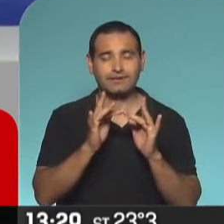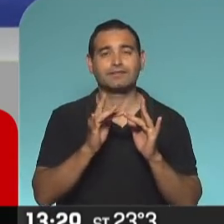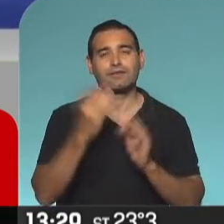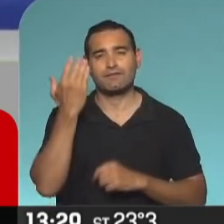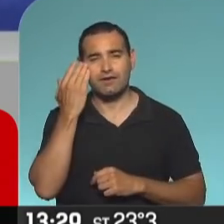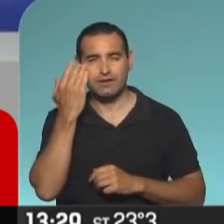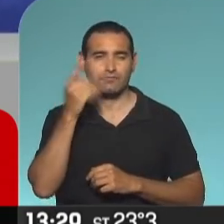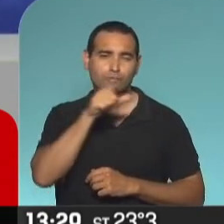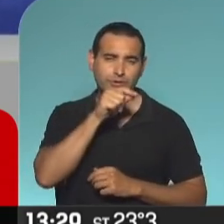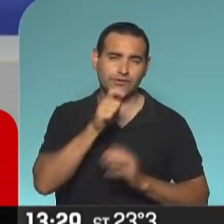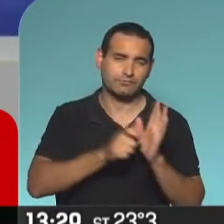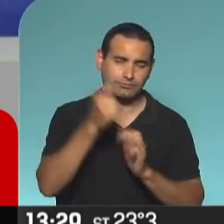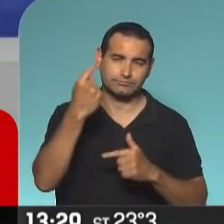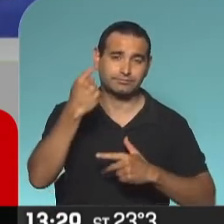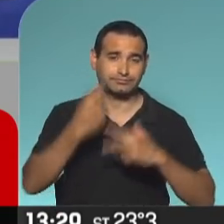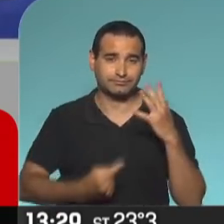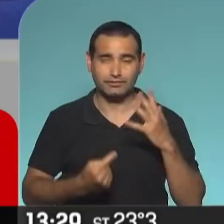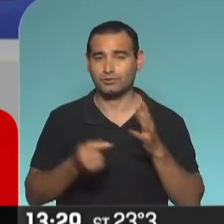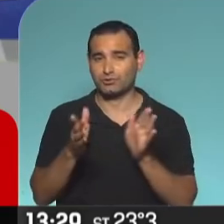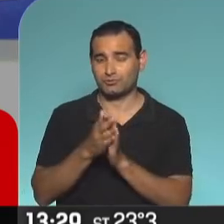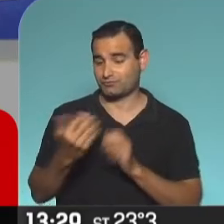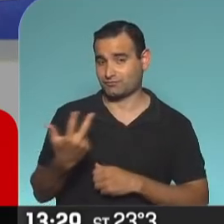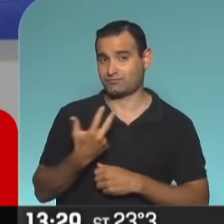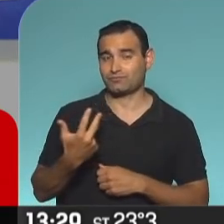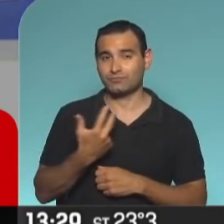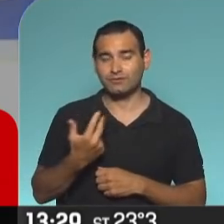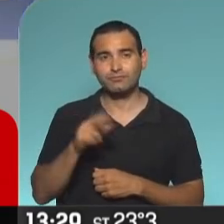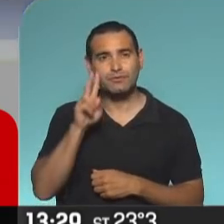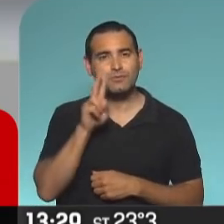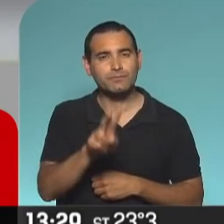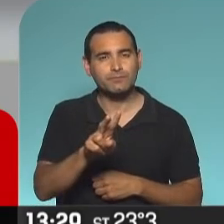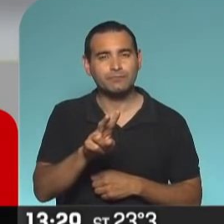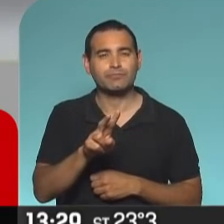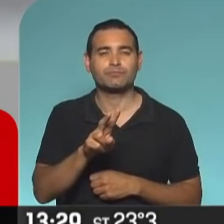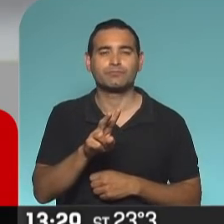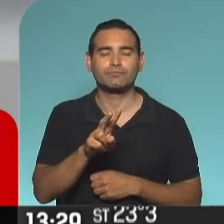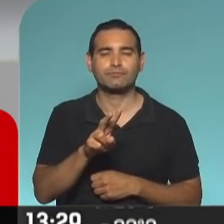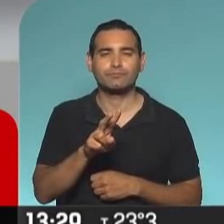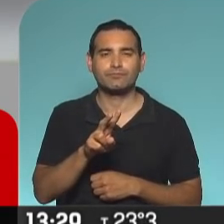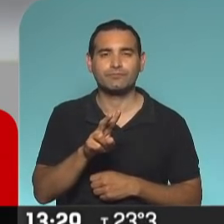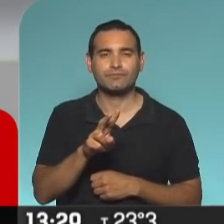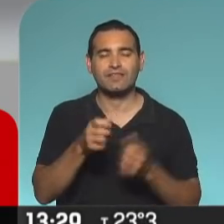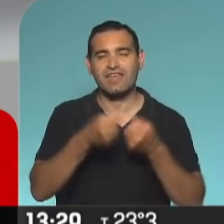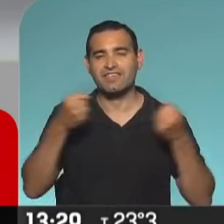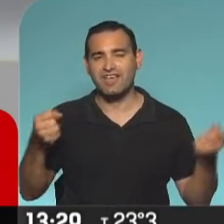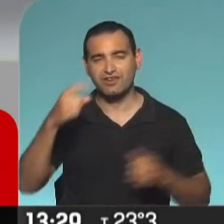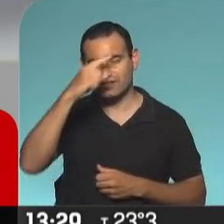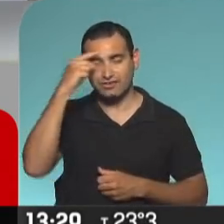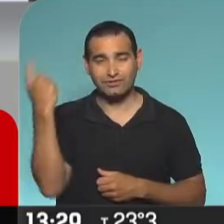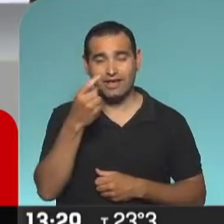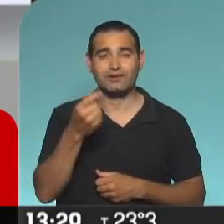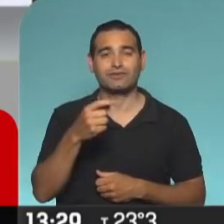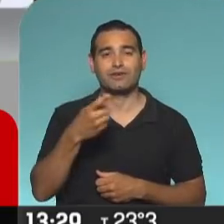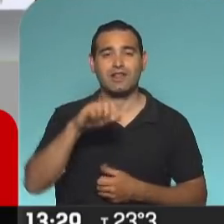junto con Maxi Steinman, junto con Alejandro, y aparecen por aquí ya, por ejemplo, de diarios internacionales como El